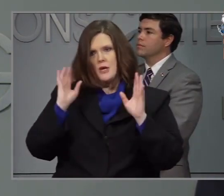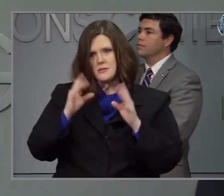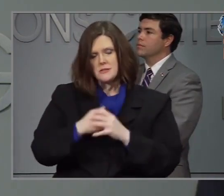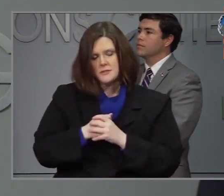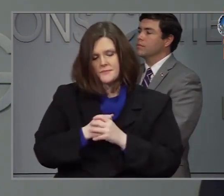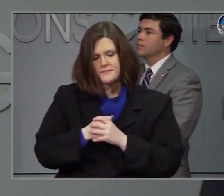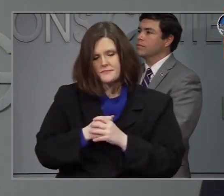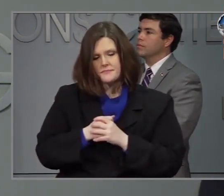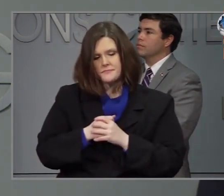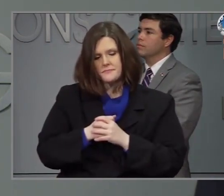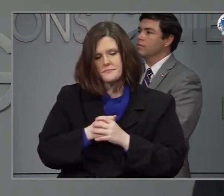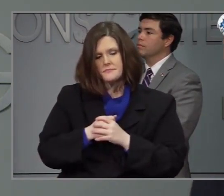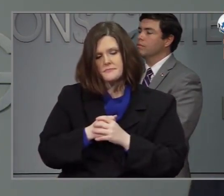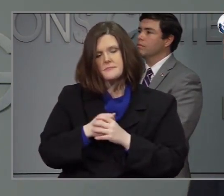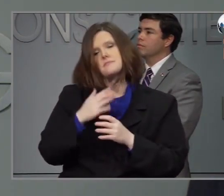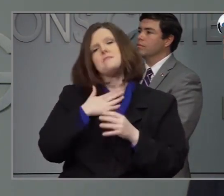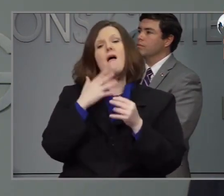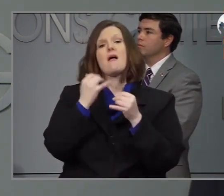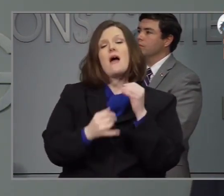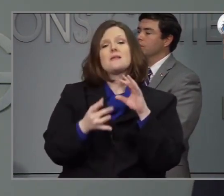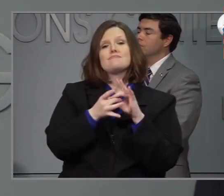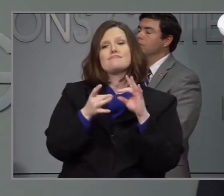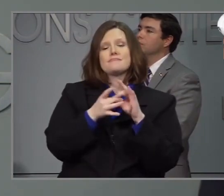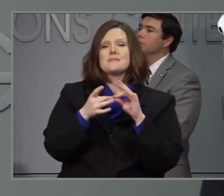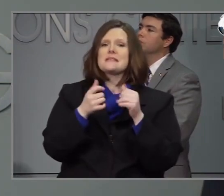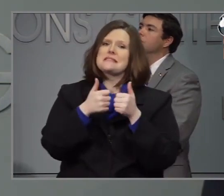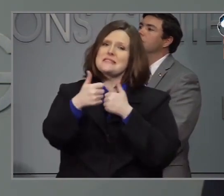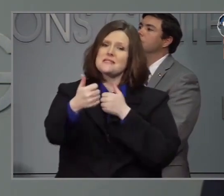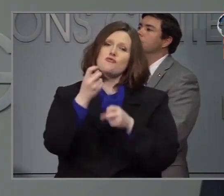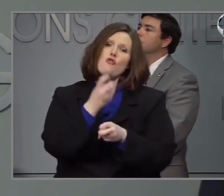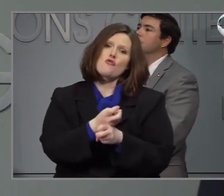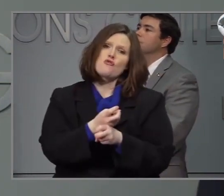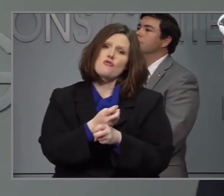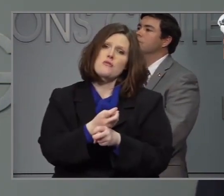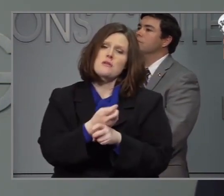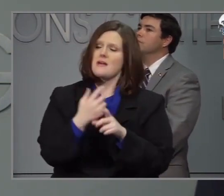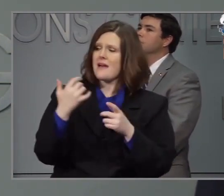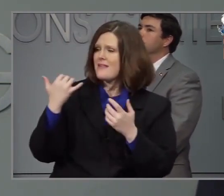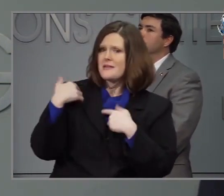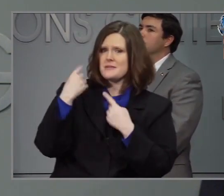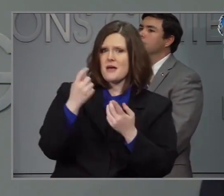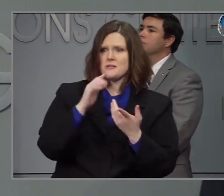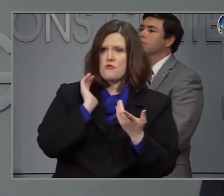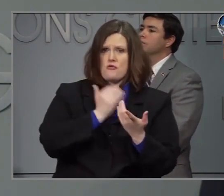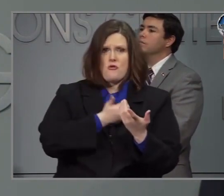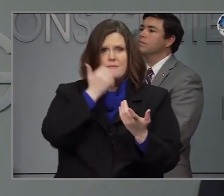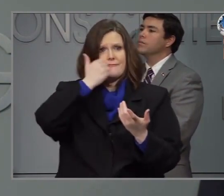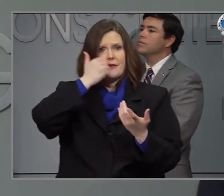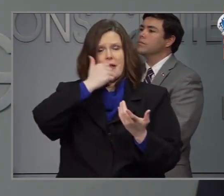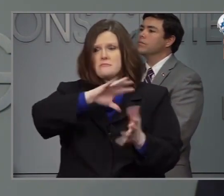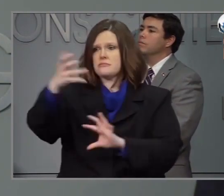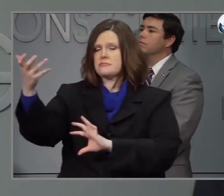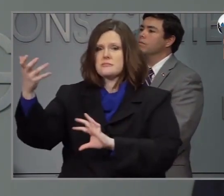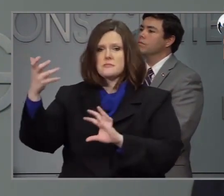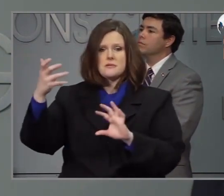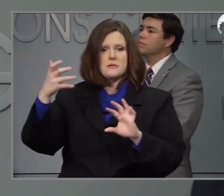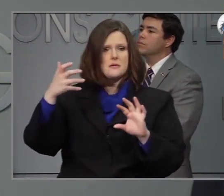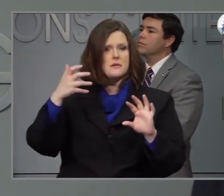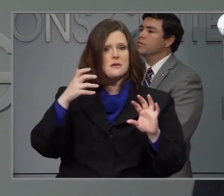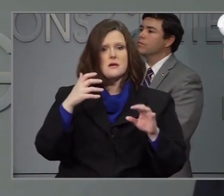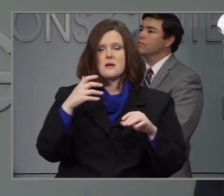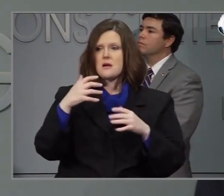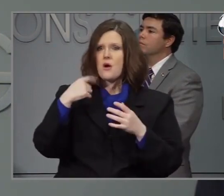están pasando por esta crisis sabemos que el distanciamiento social es difícil yo sé que esto ha interrumpido nuestras vidas